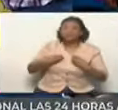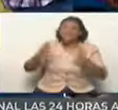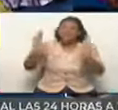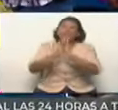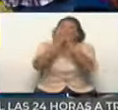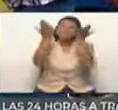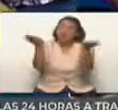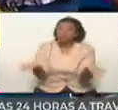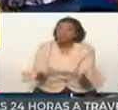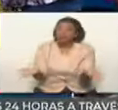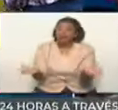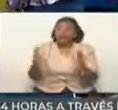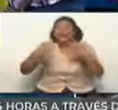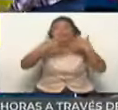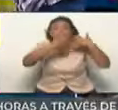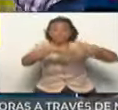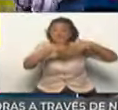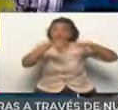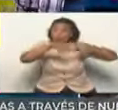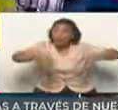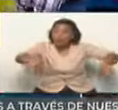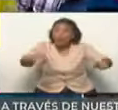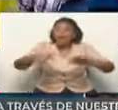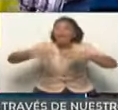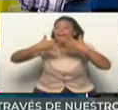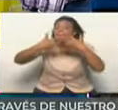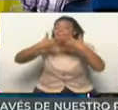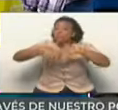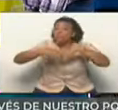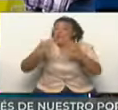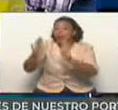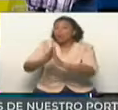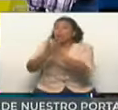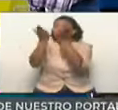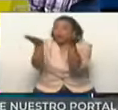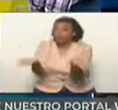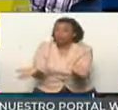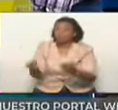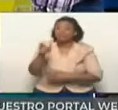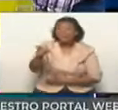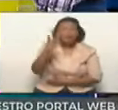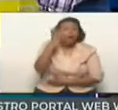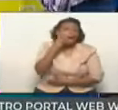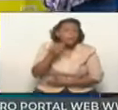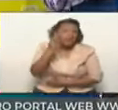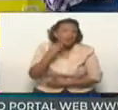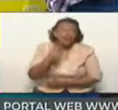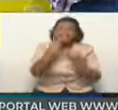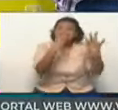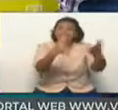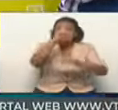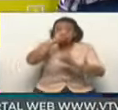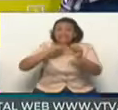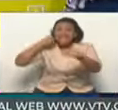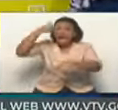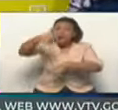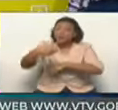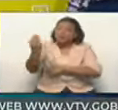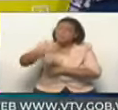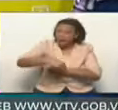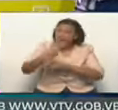De Cumaná. La empresa está en Cumaná. Correcto. En Cumaná. Tenemos una experiencia alrededor de 7 años, algo más de